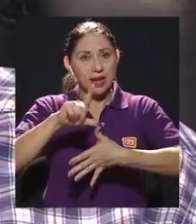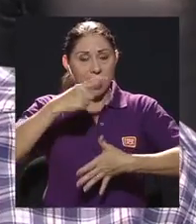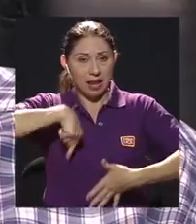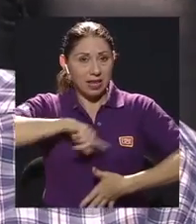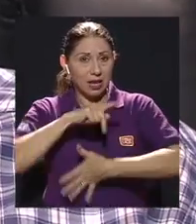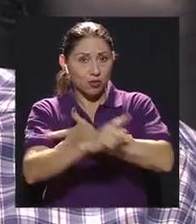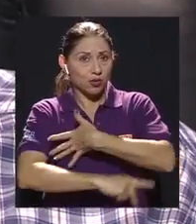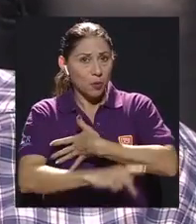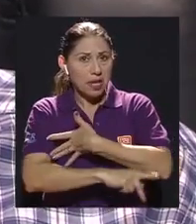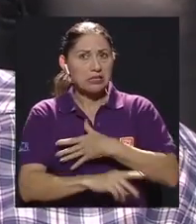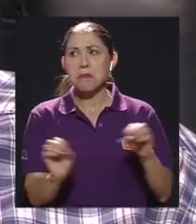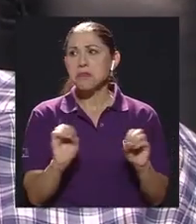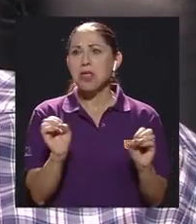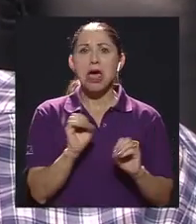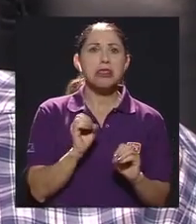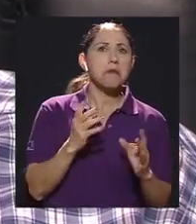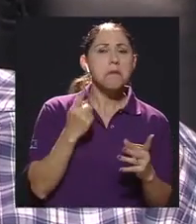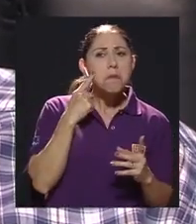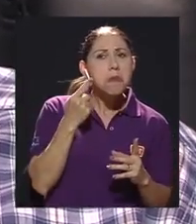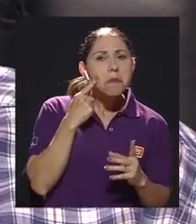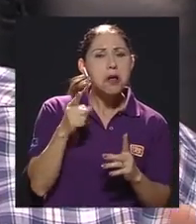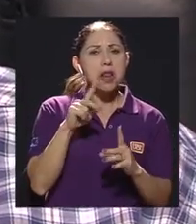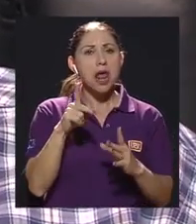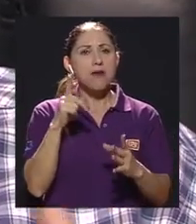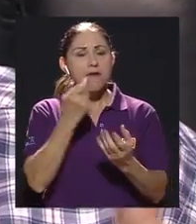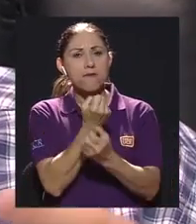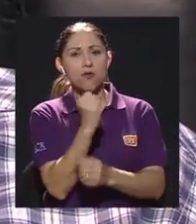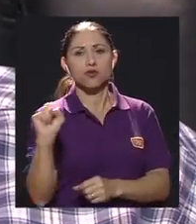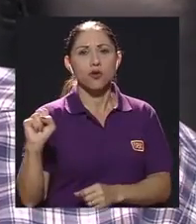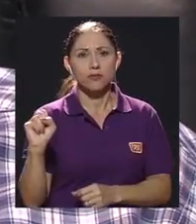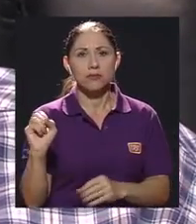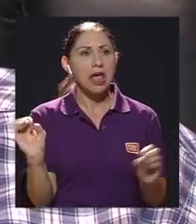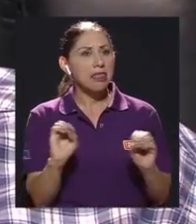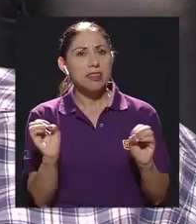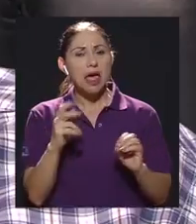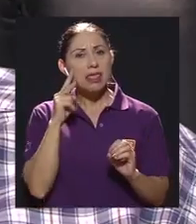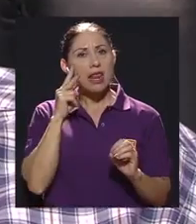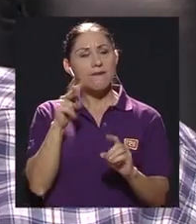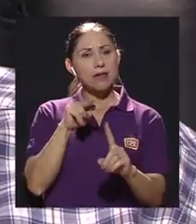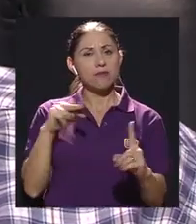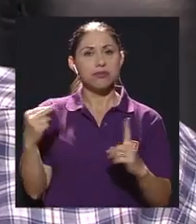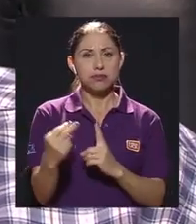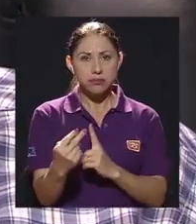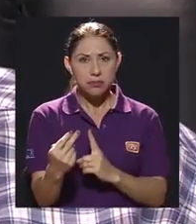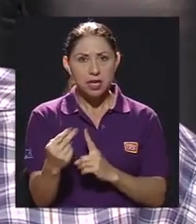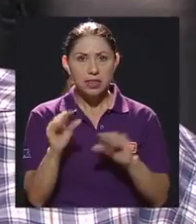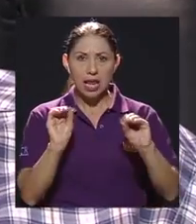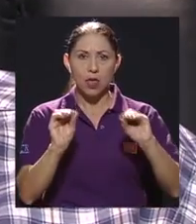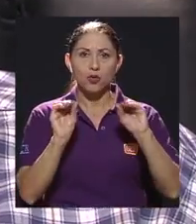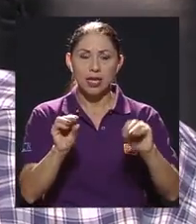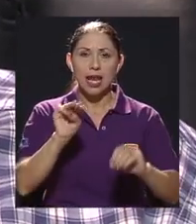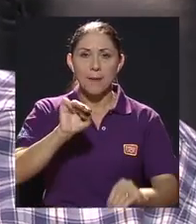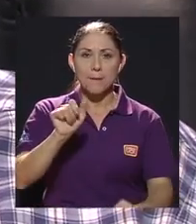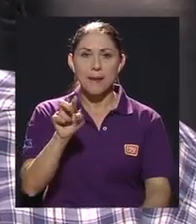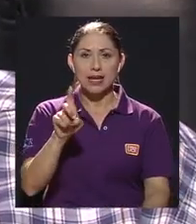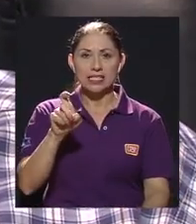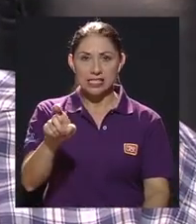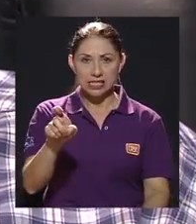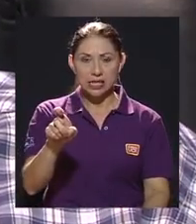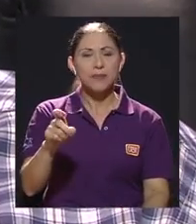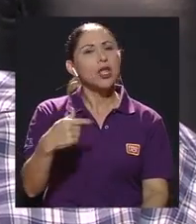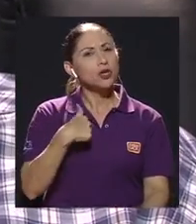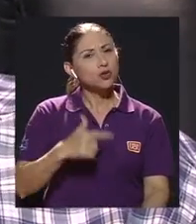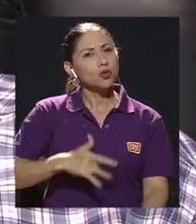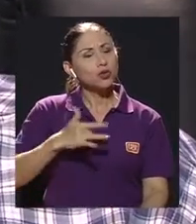nadie plantea la revolución hoy día y nadie la plantea desde una perspectiva de la doctrina marxista. O sea,